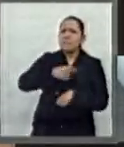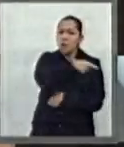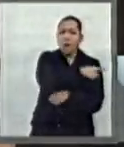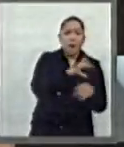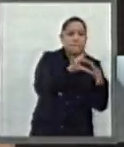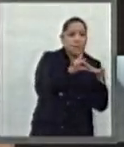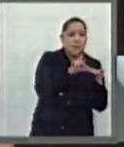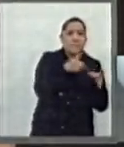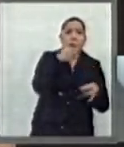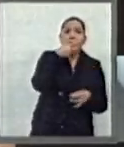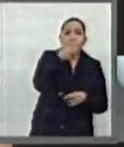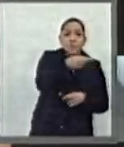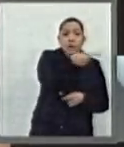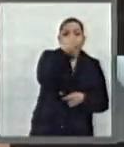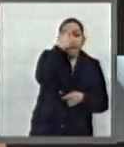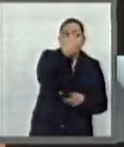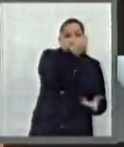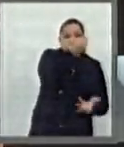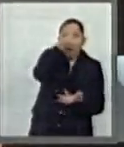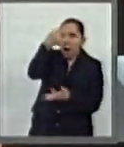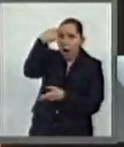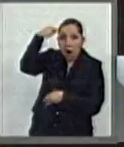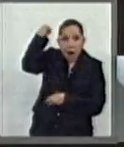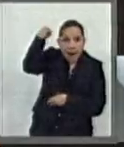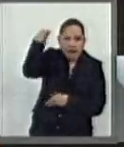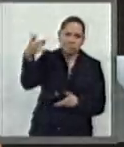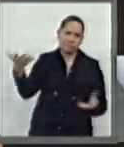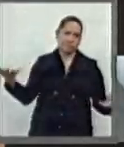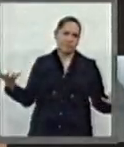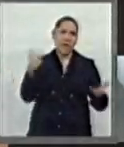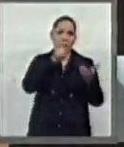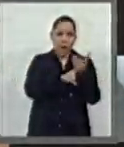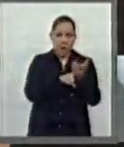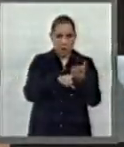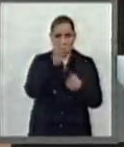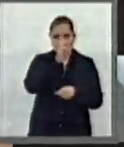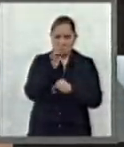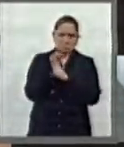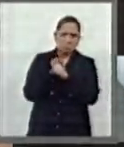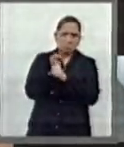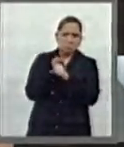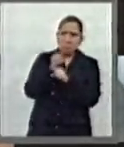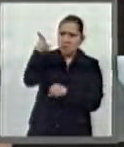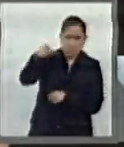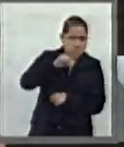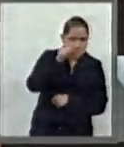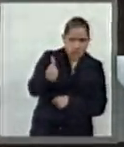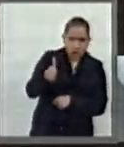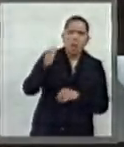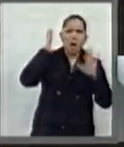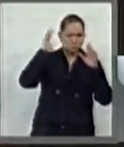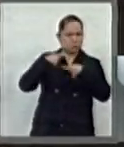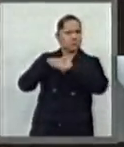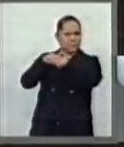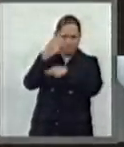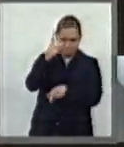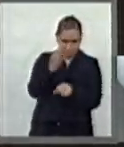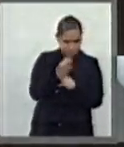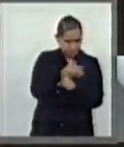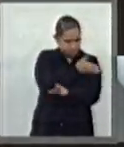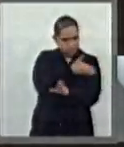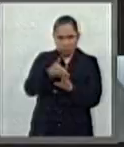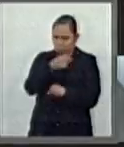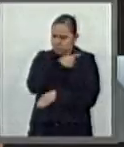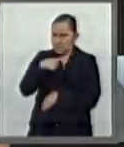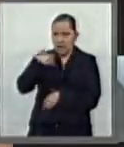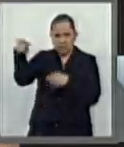de ese dinero, al menos mientras se realizan las investigaciones correspondientes. En consonancia con